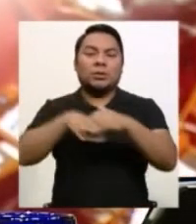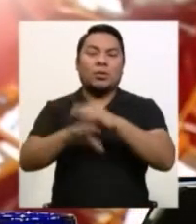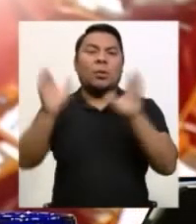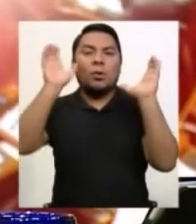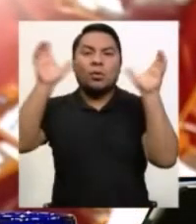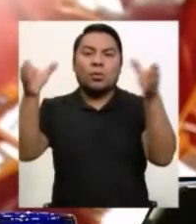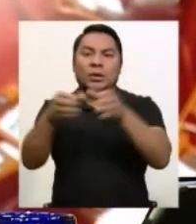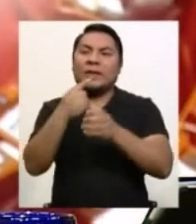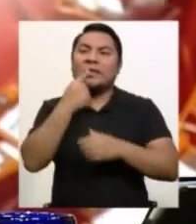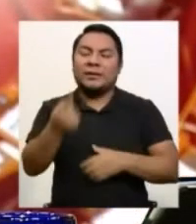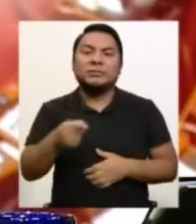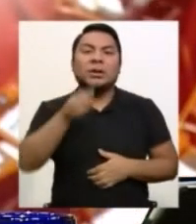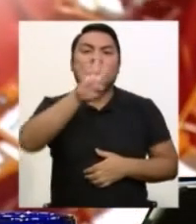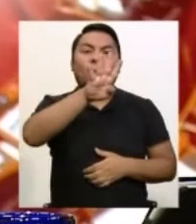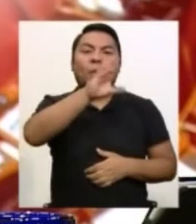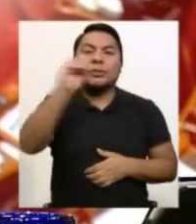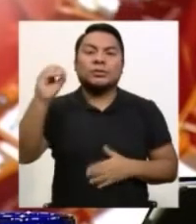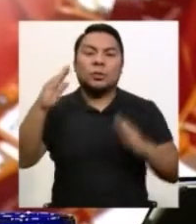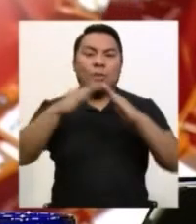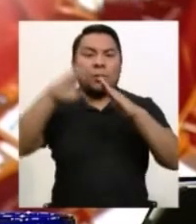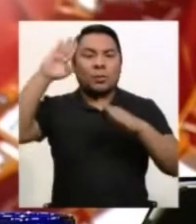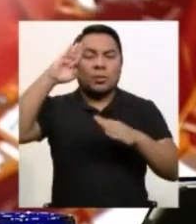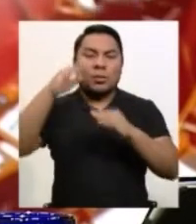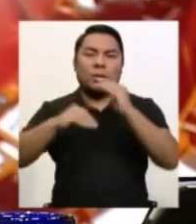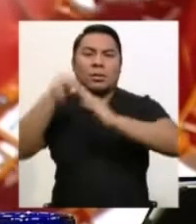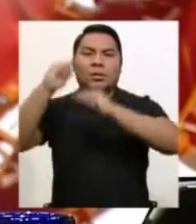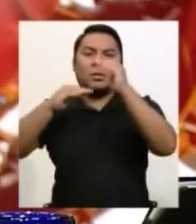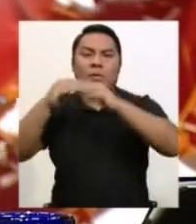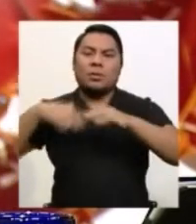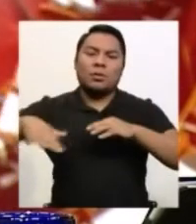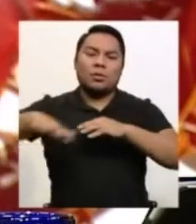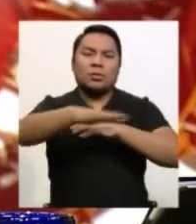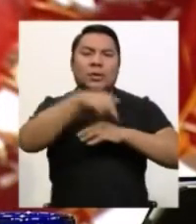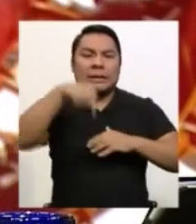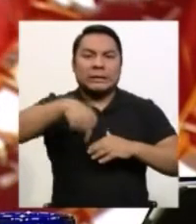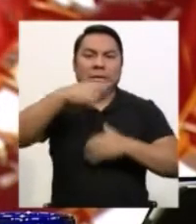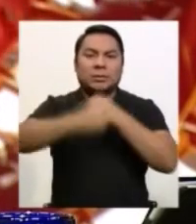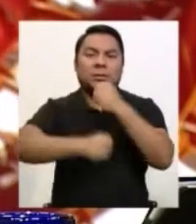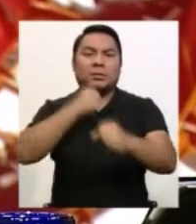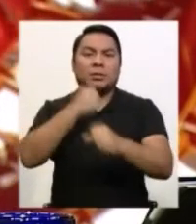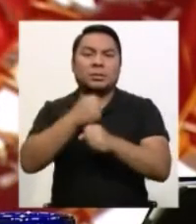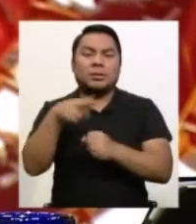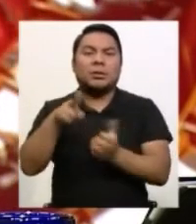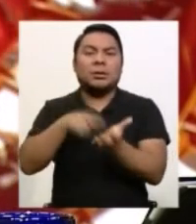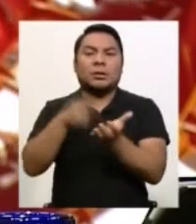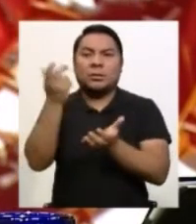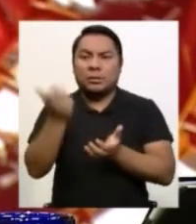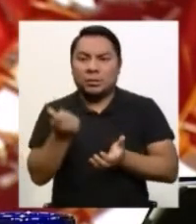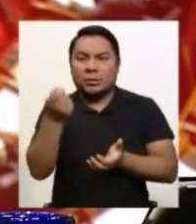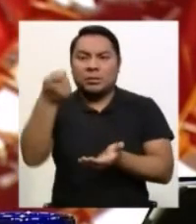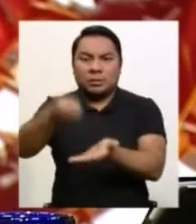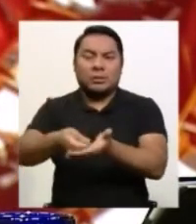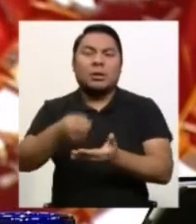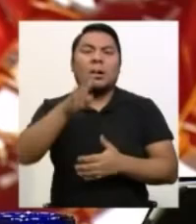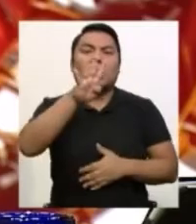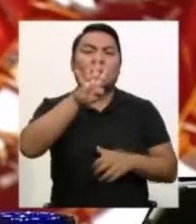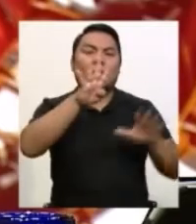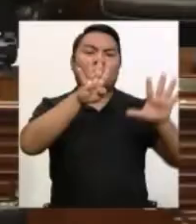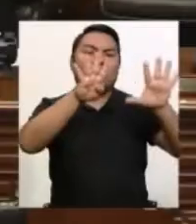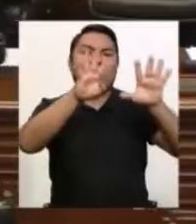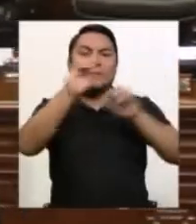que 400 comisarías serán construidas a nivel nacional este año y que se va a alquilar 900 patrulleros.